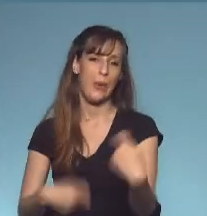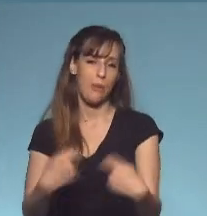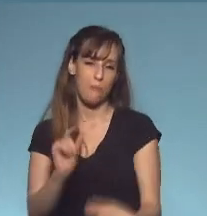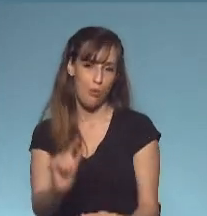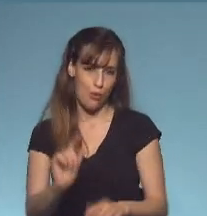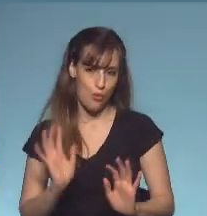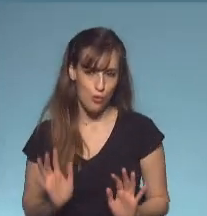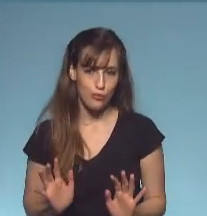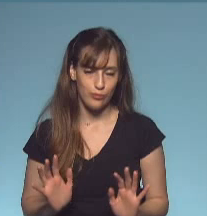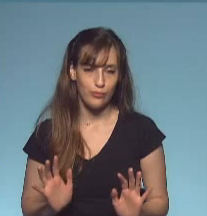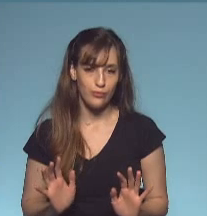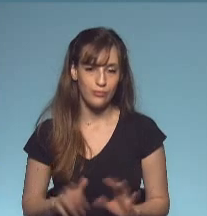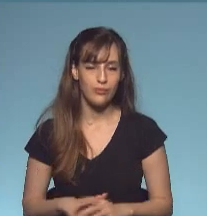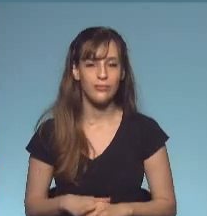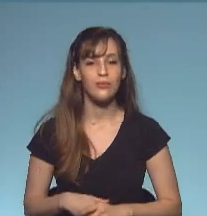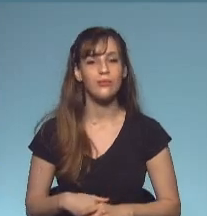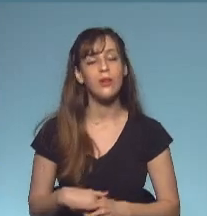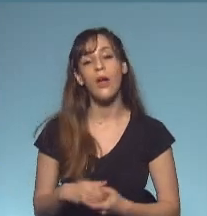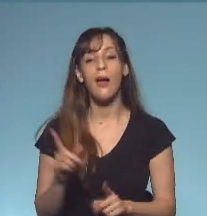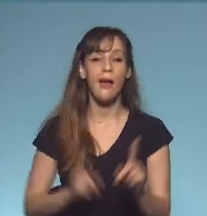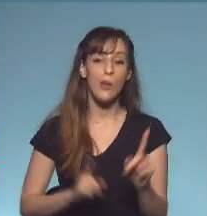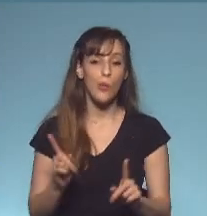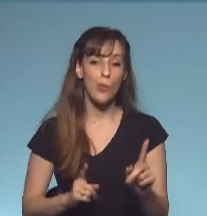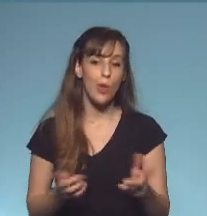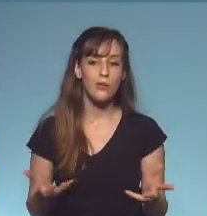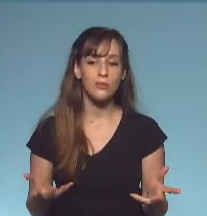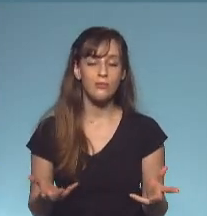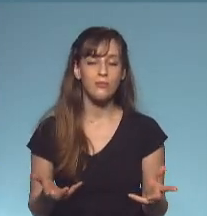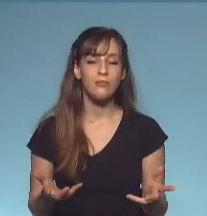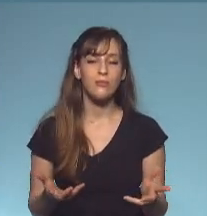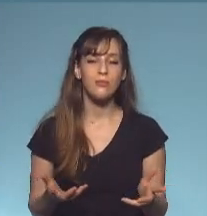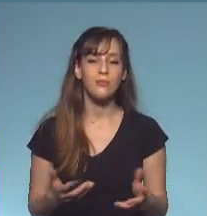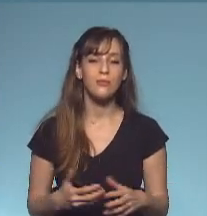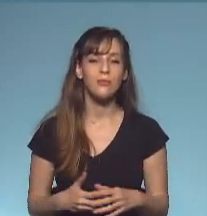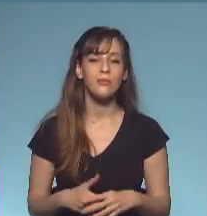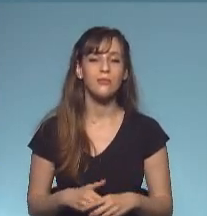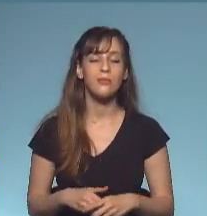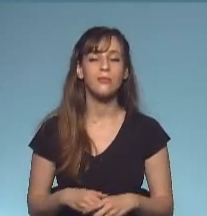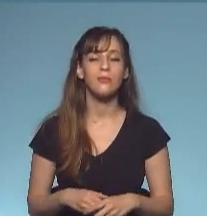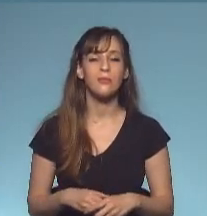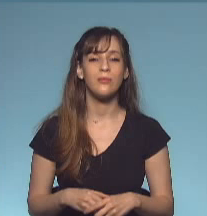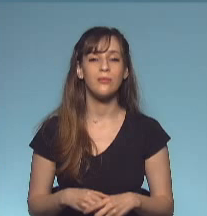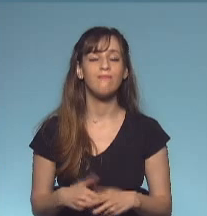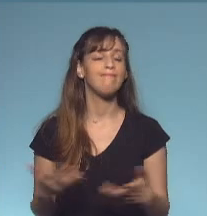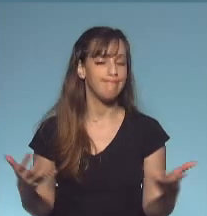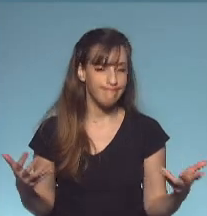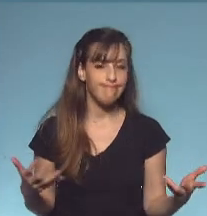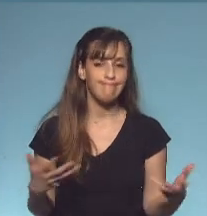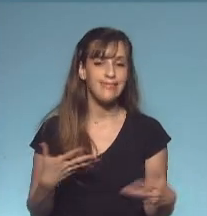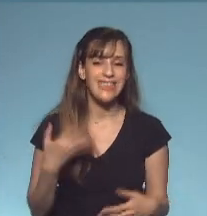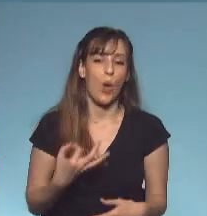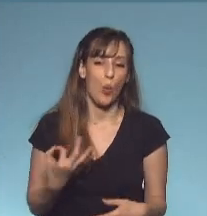de tener algunas costumbres personales y tomar algunos recaudos colectivos, seguramente esto contribuyó,